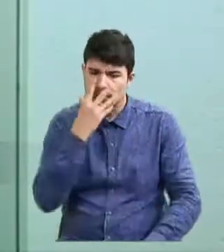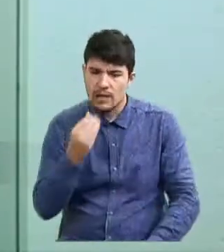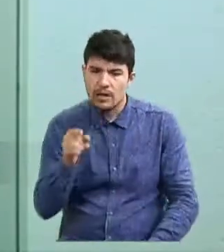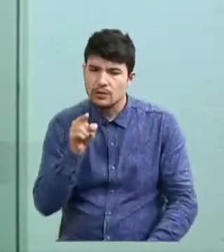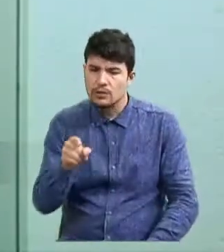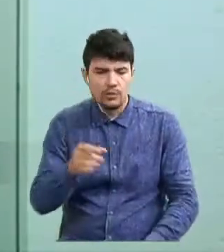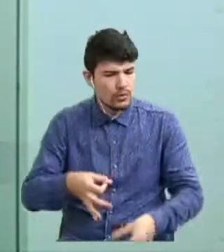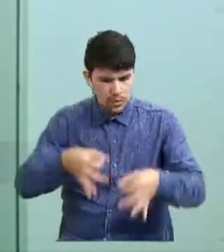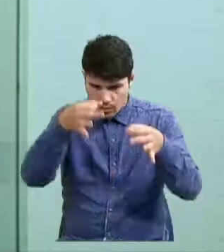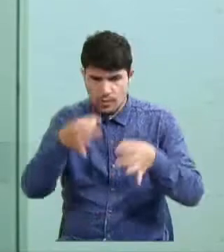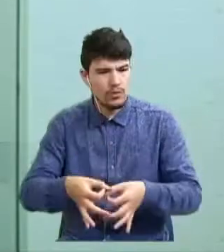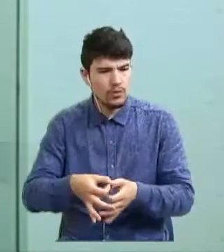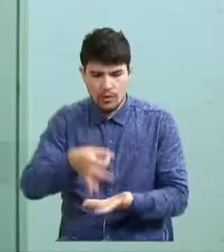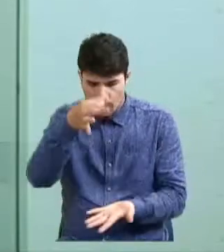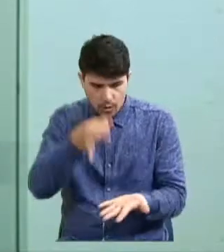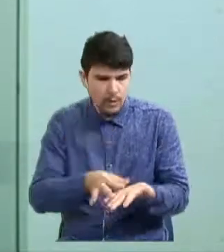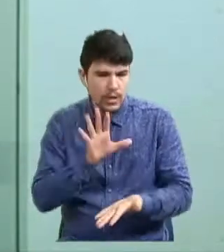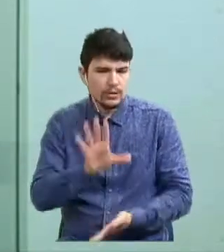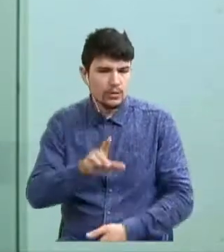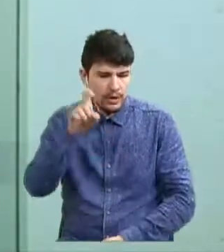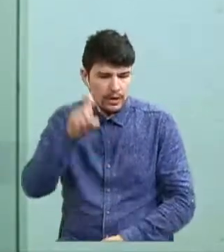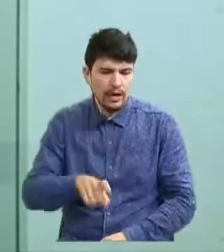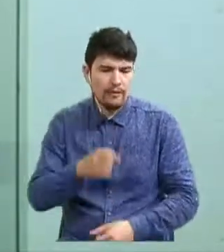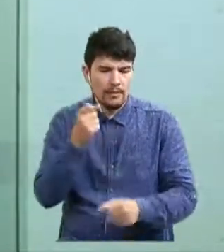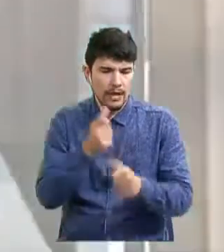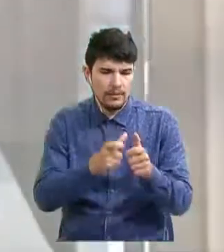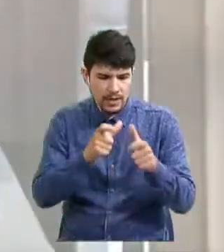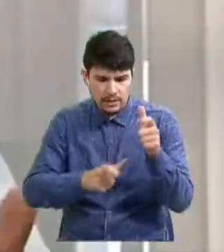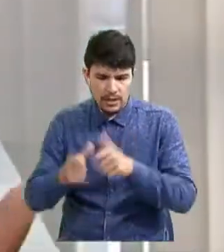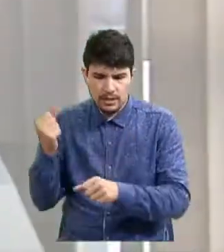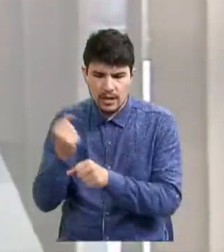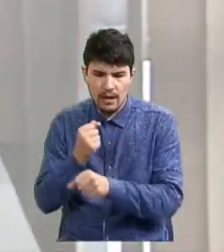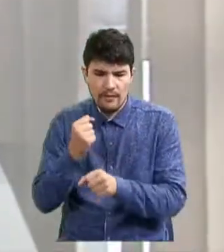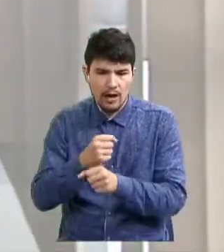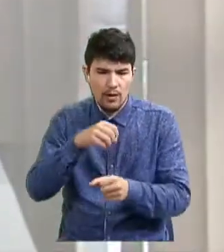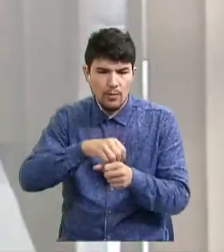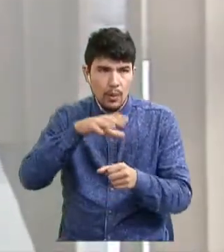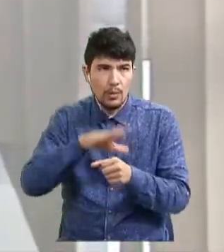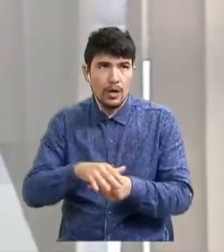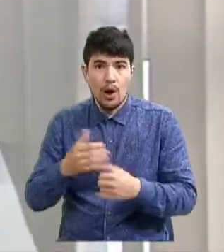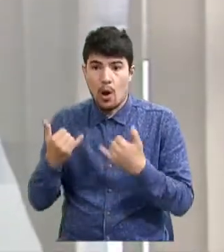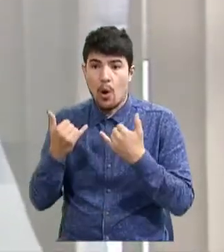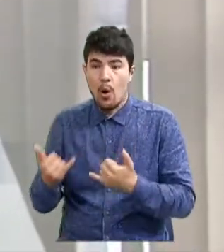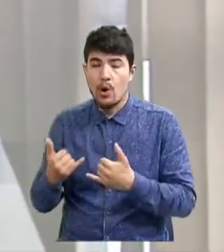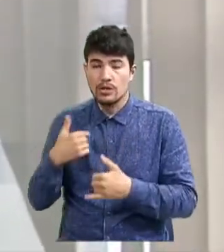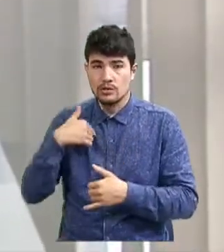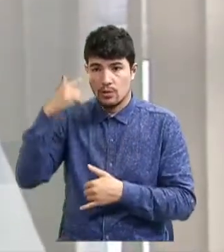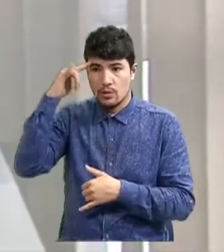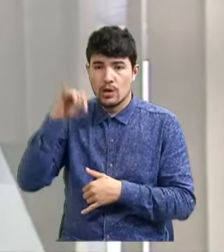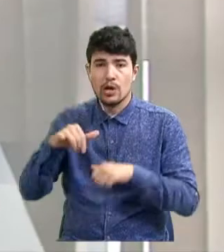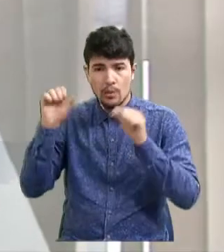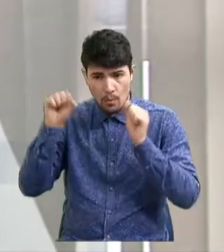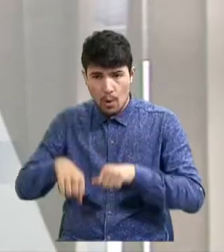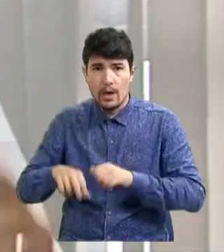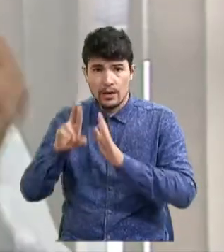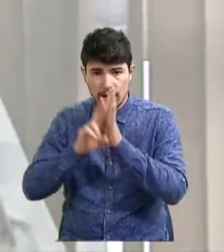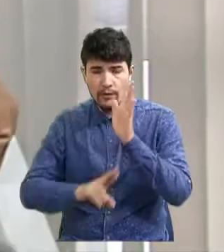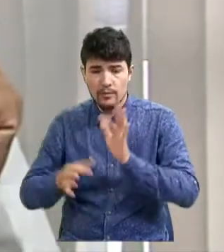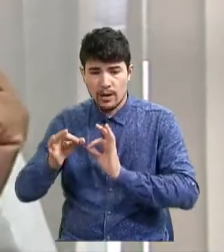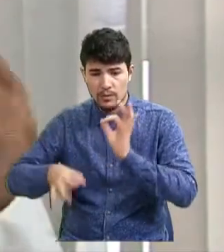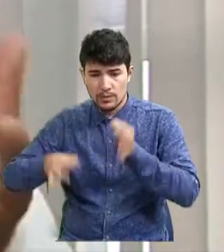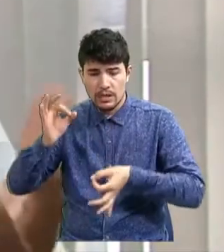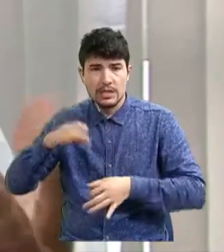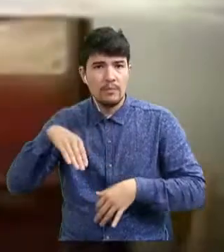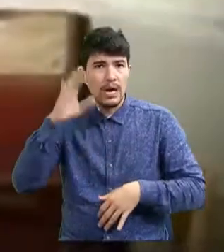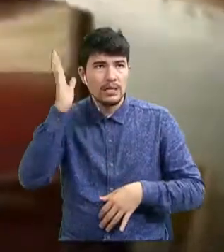están cumpliendo sus deberes como funcionarios públicos. Hoy por hoy yo creo que es muy viable la reforma de justicia, sobre